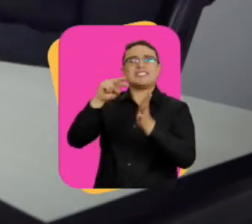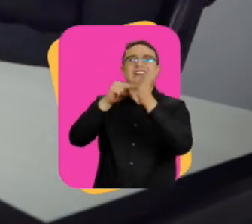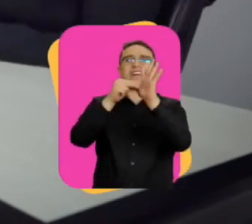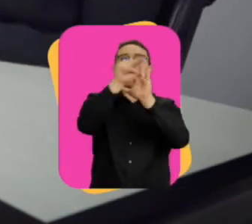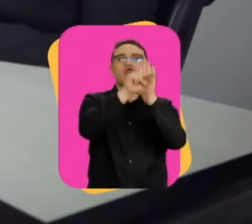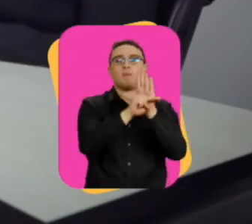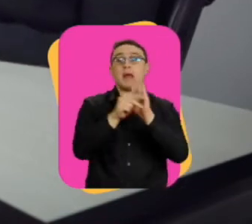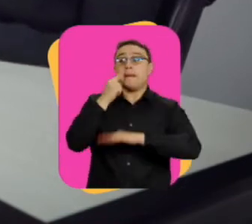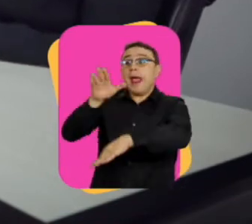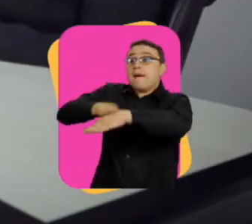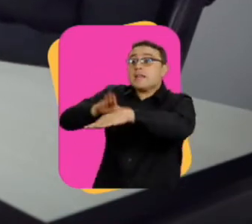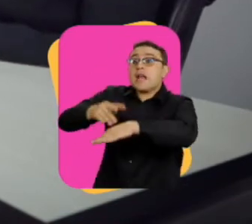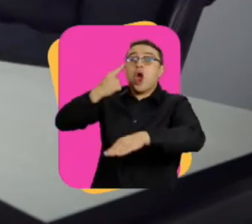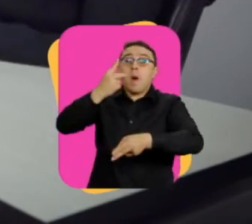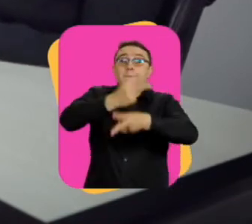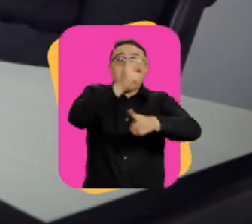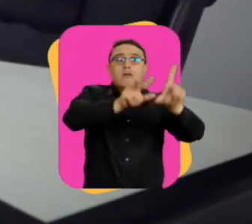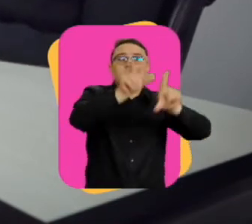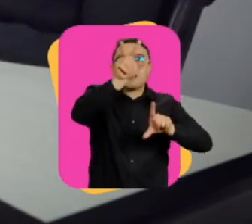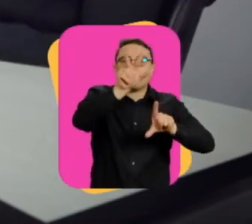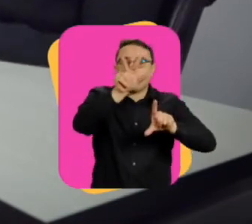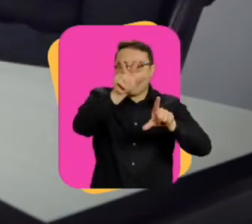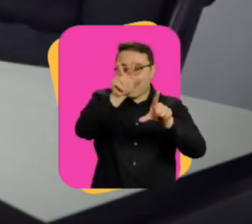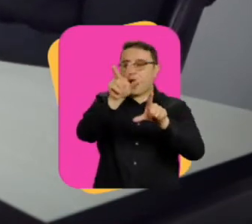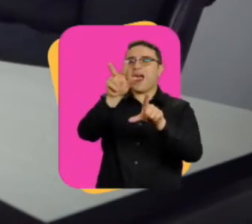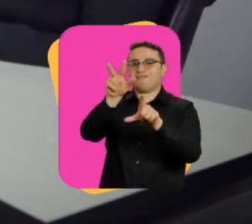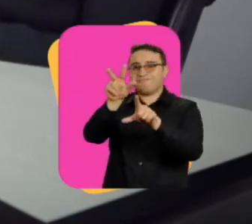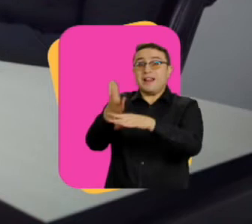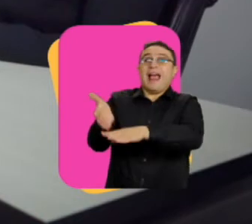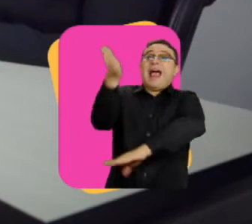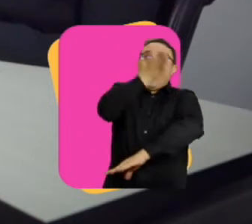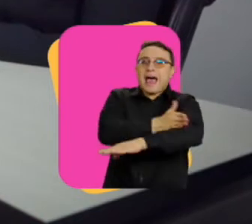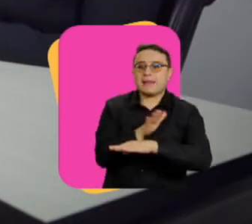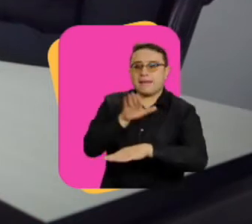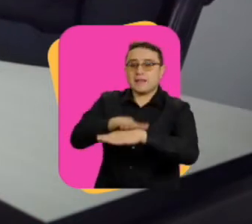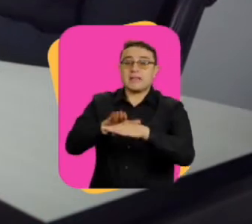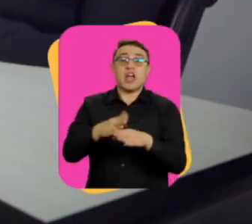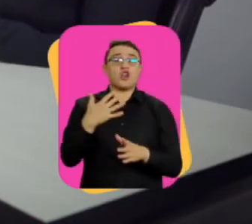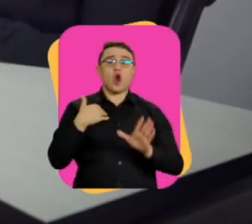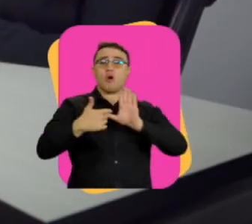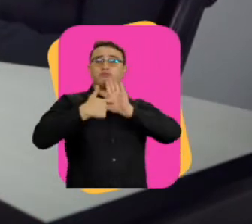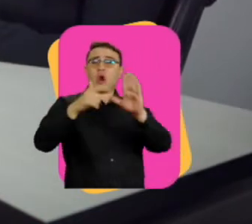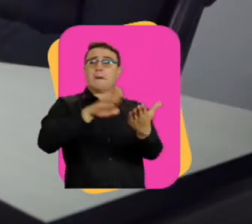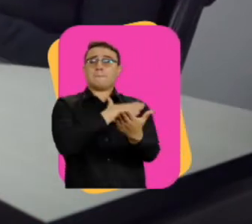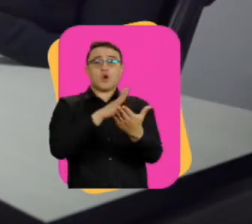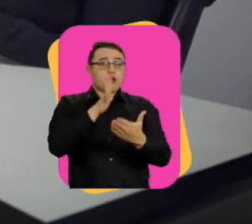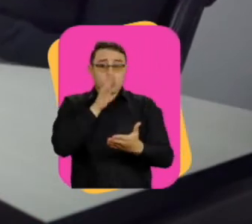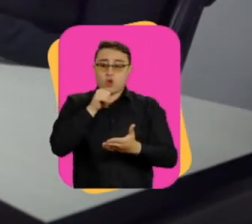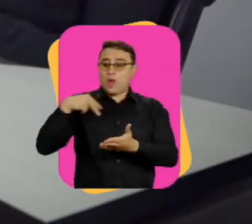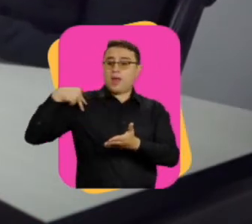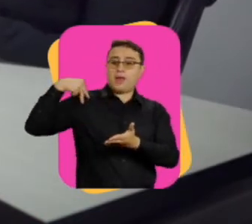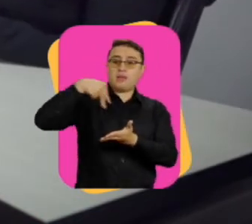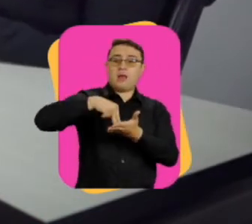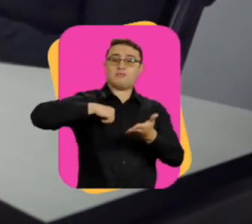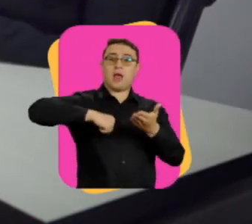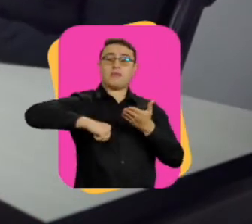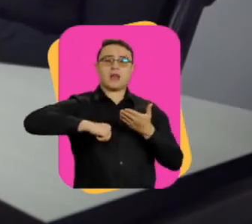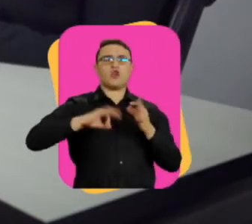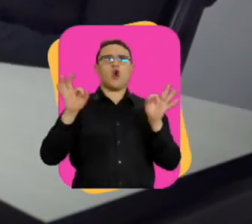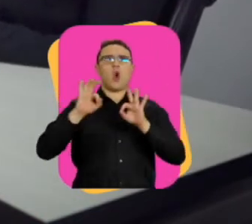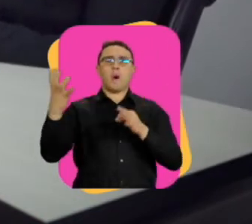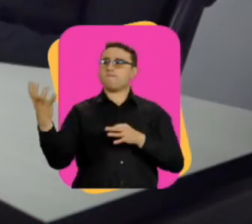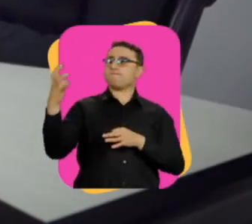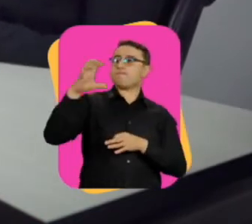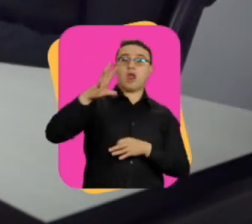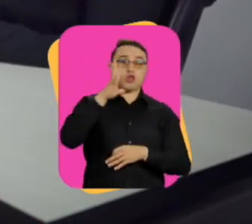ver incursando un riesgo a la entidad, puedes materializar un riesgo en el que nos van a cobrar una multa por estar utilizando una imagen o una melodía